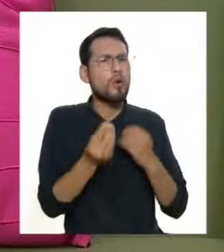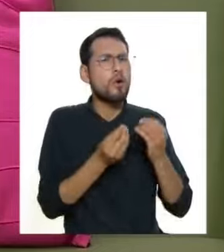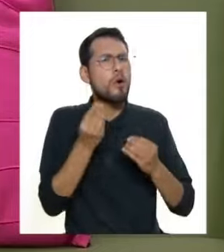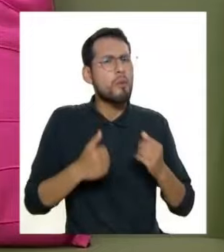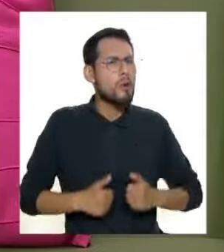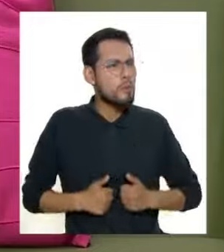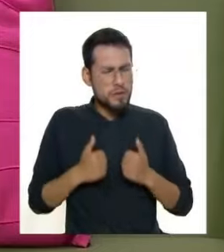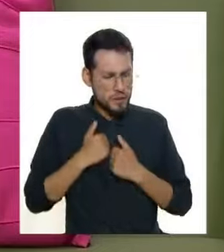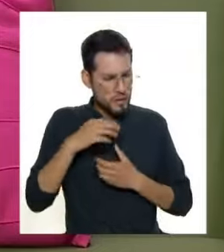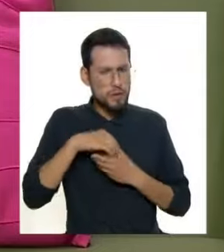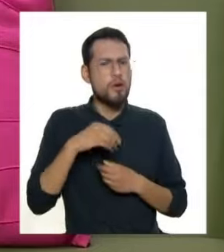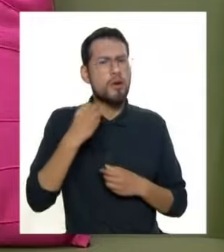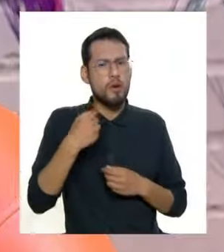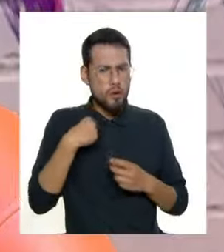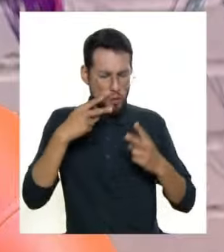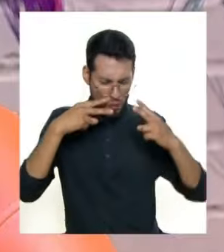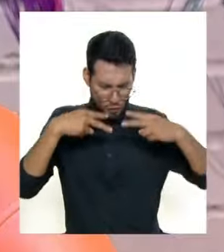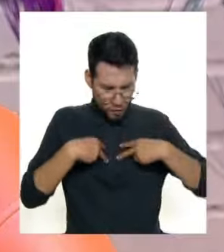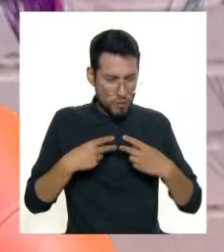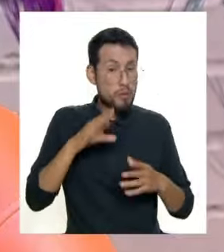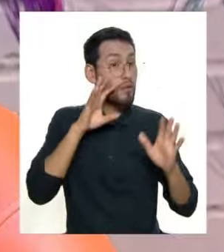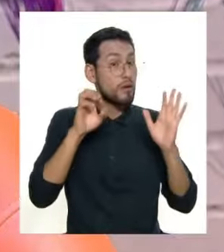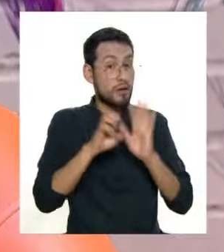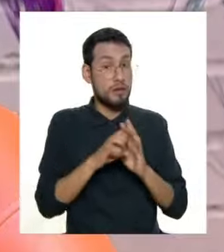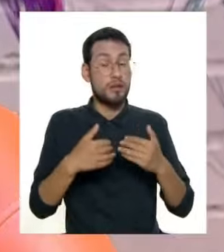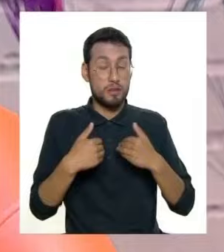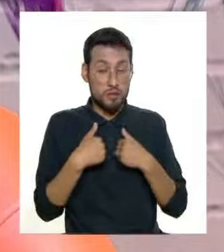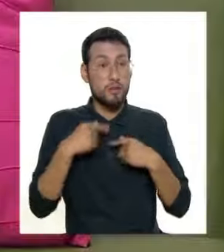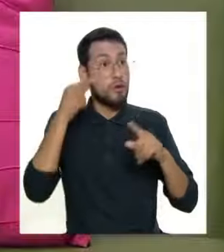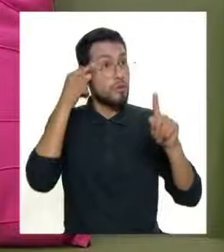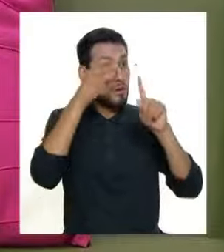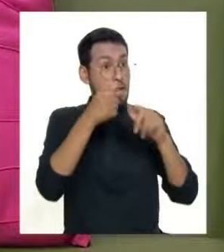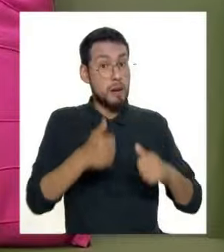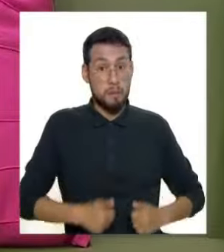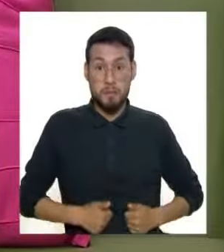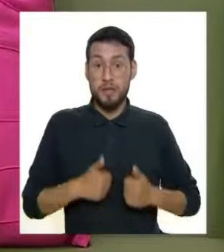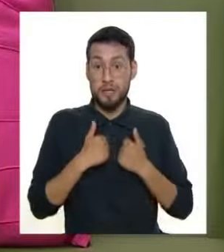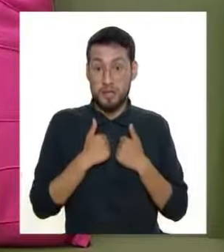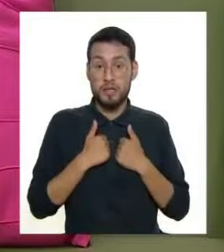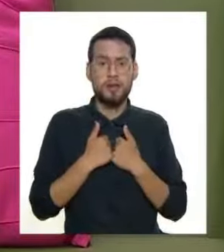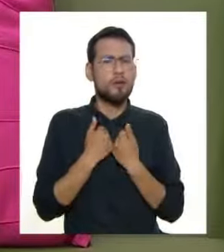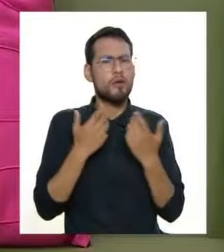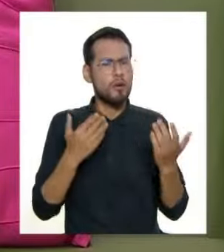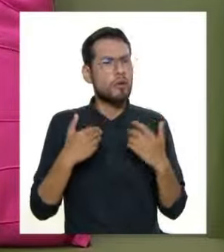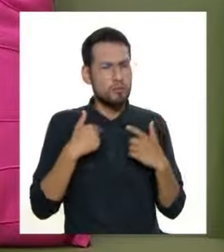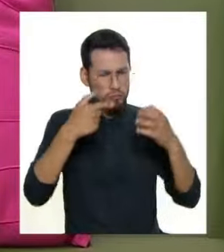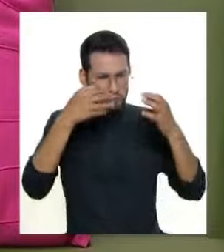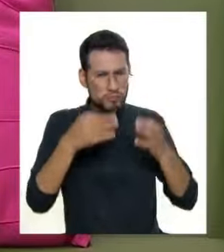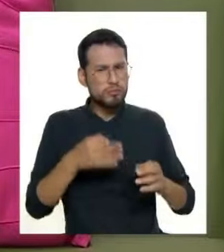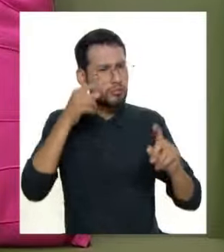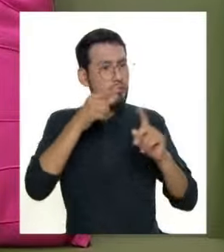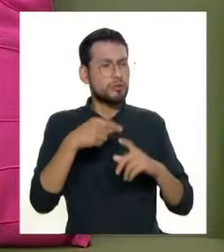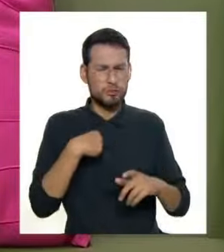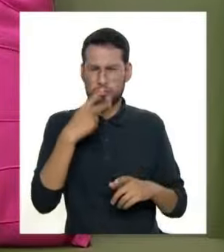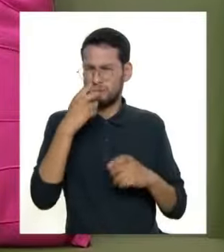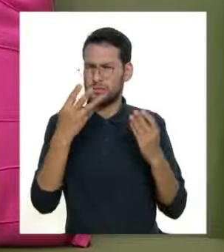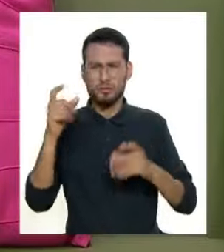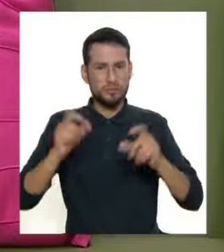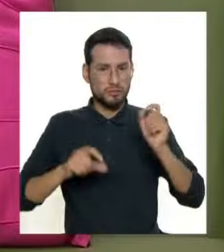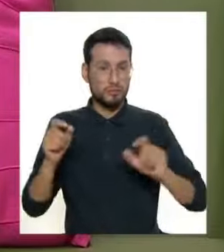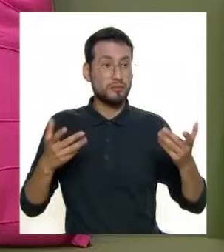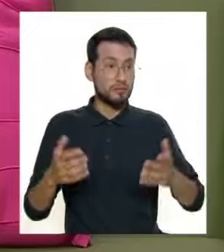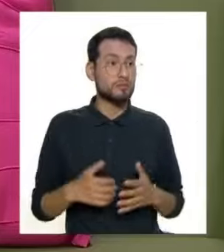vida, a la conciencia. Por ejemplo, tenemos un propósito de vida, objetivos reales. Yo veo mucha gente que tiene,